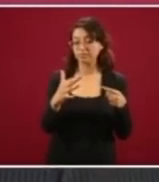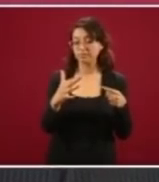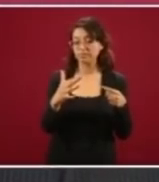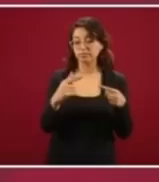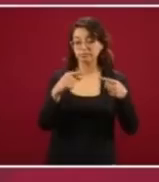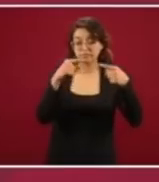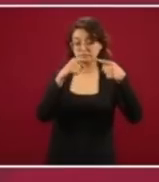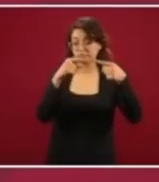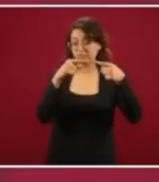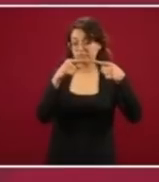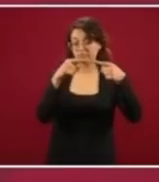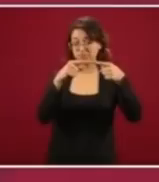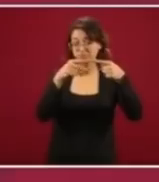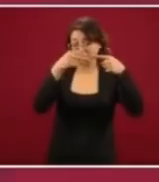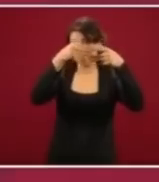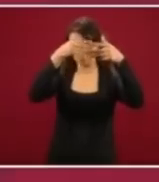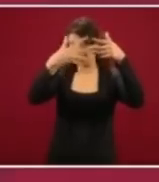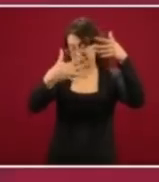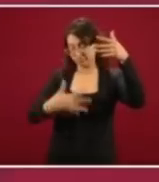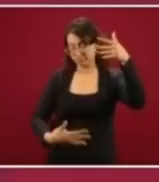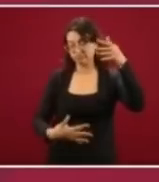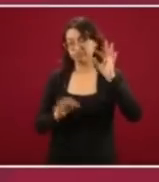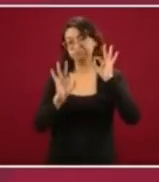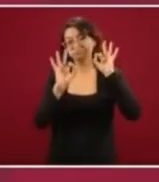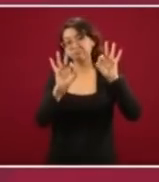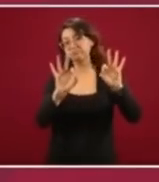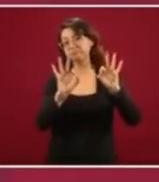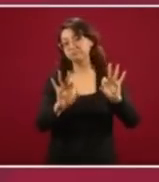Y está demostrado